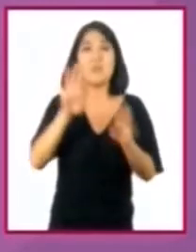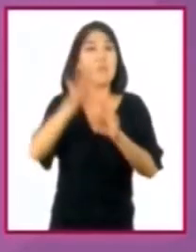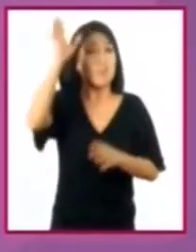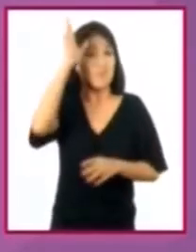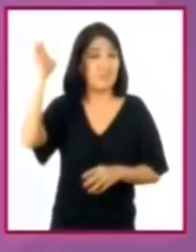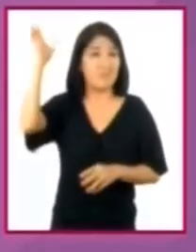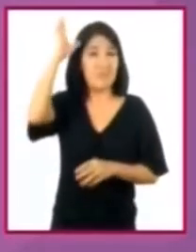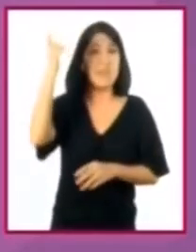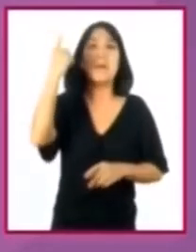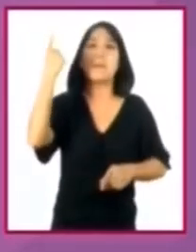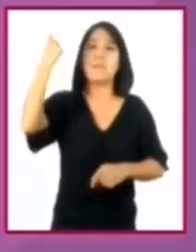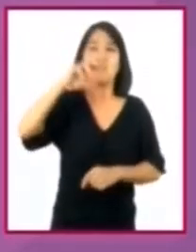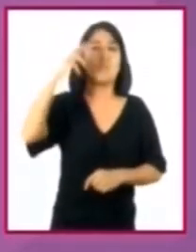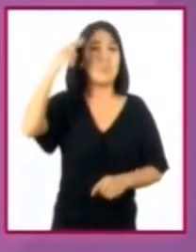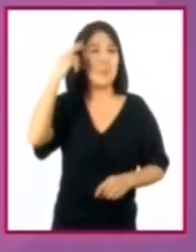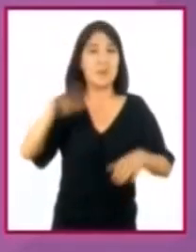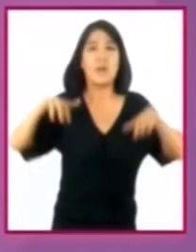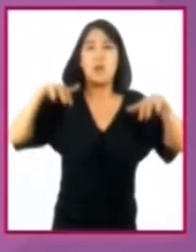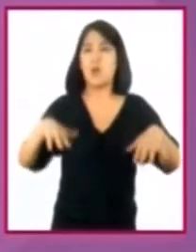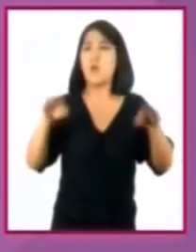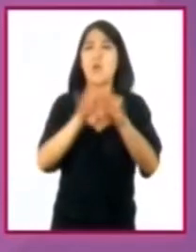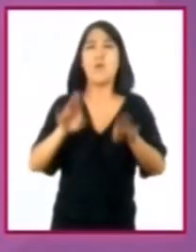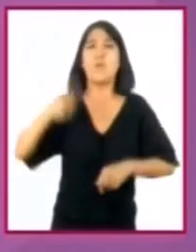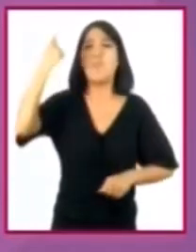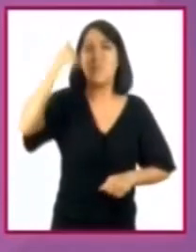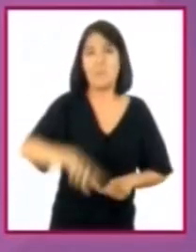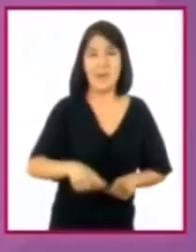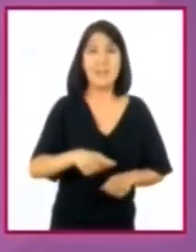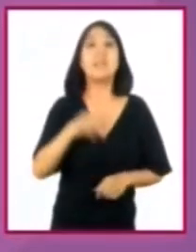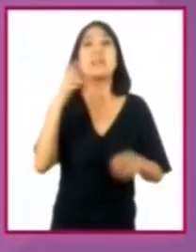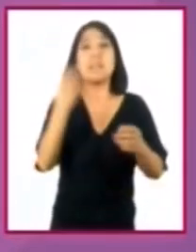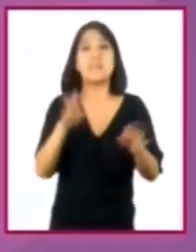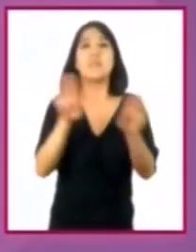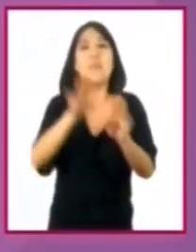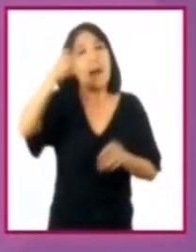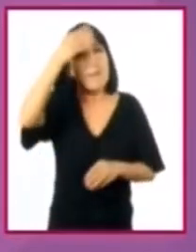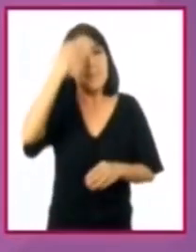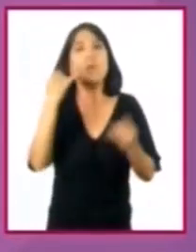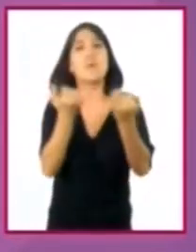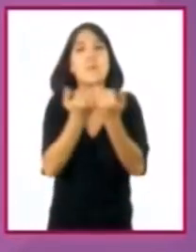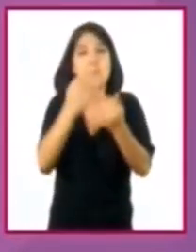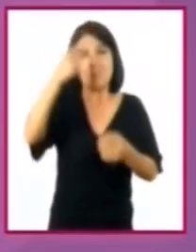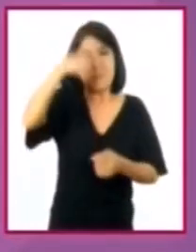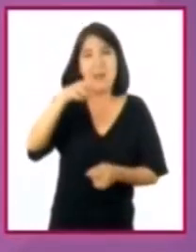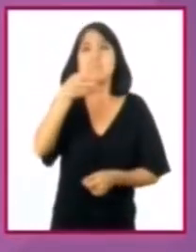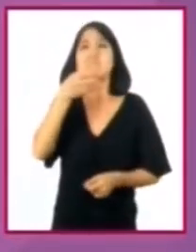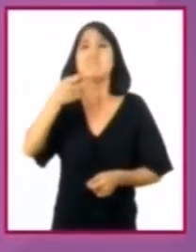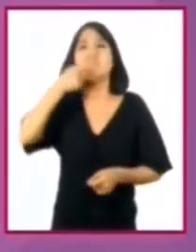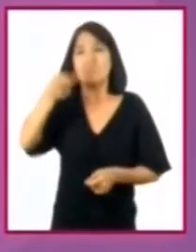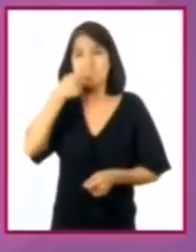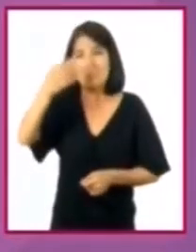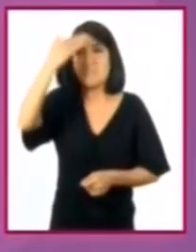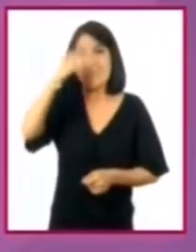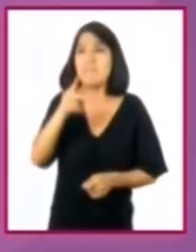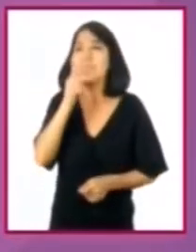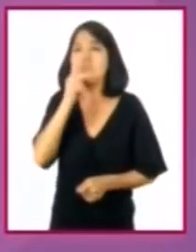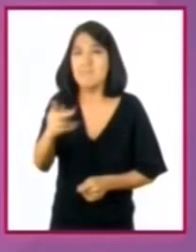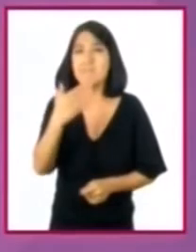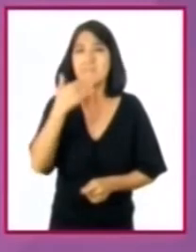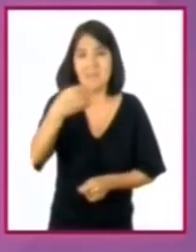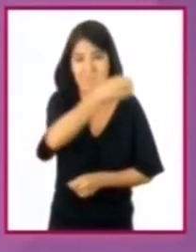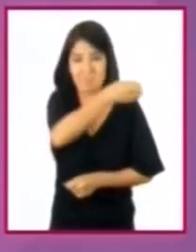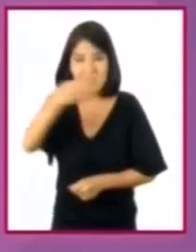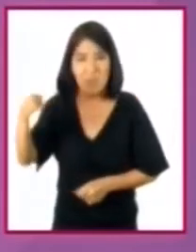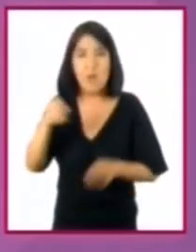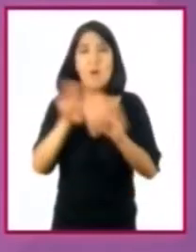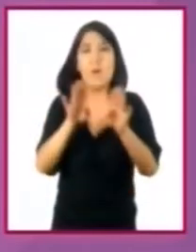a mandar sobre la tierra. Asimismo, aprendíamos la manera correcta de hablar. Nos enseñaban las palabras que brotan